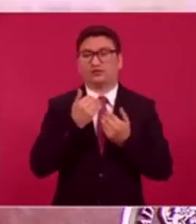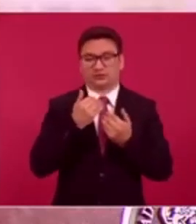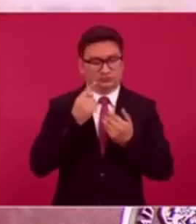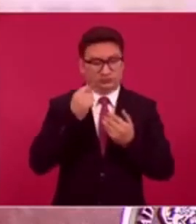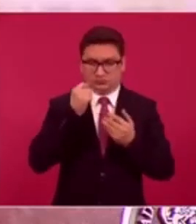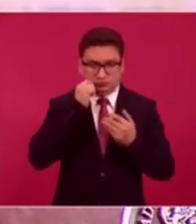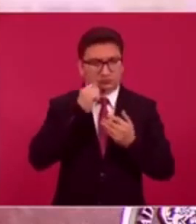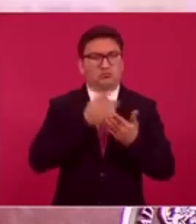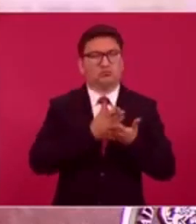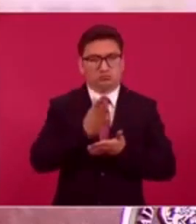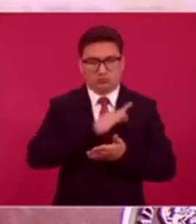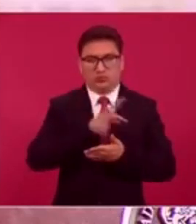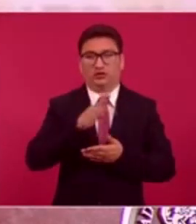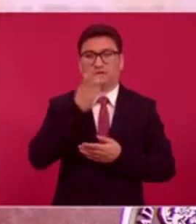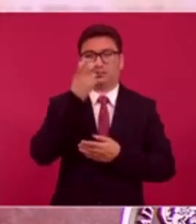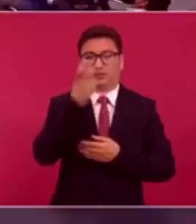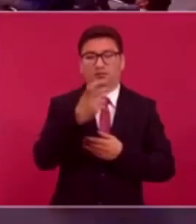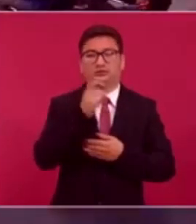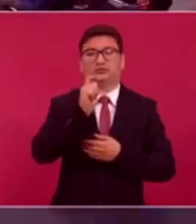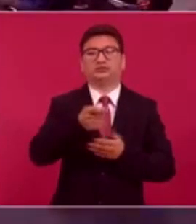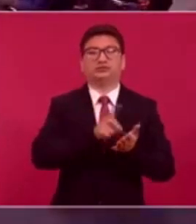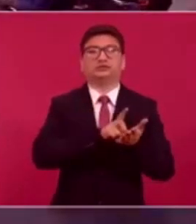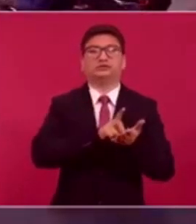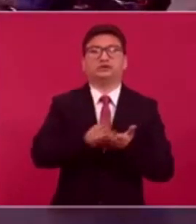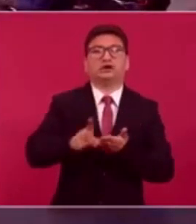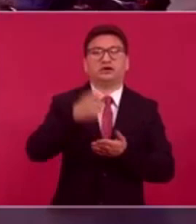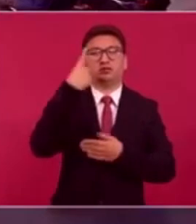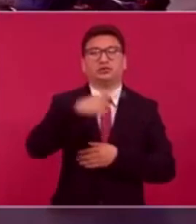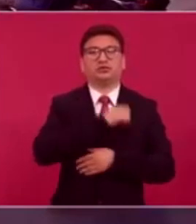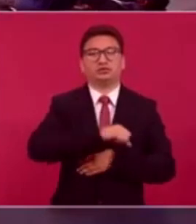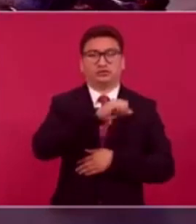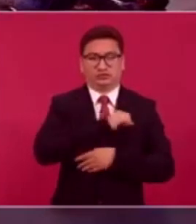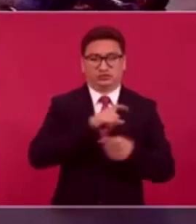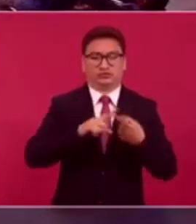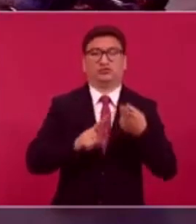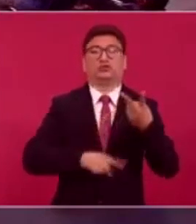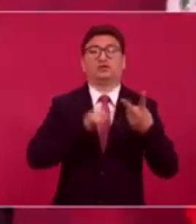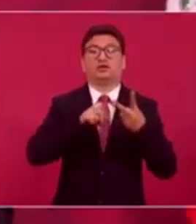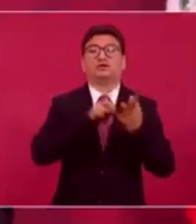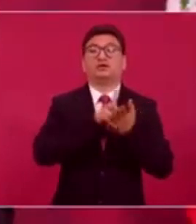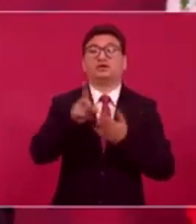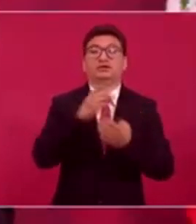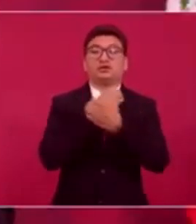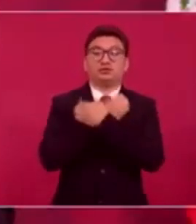salud, eso lo vamos a garantizar, como el derecho a la educación